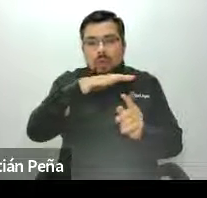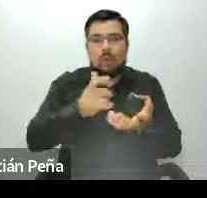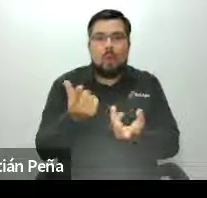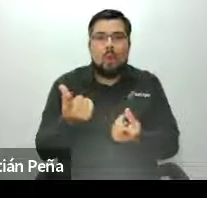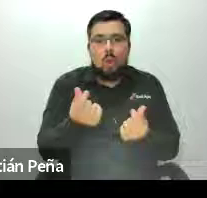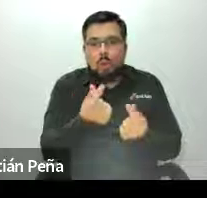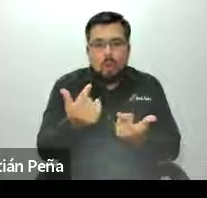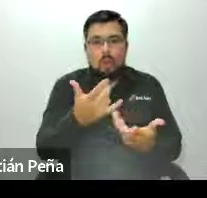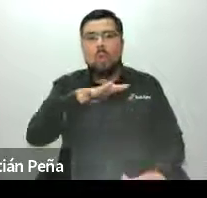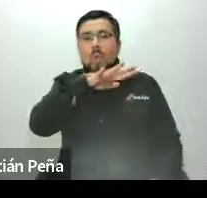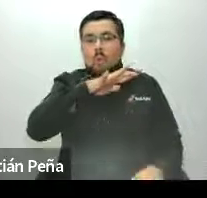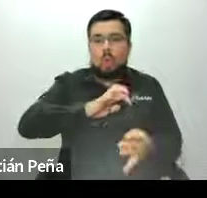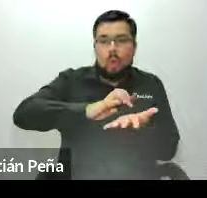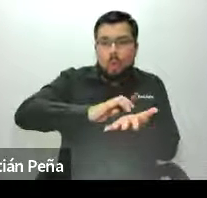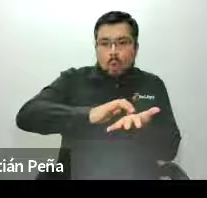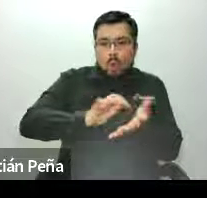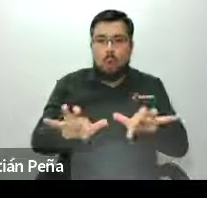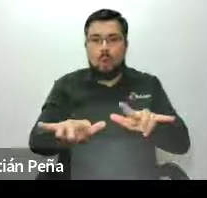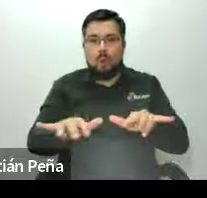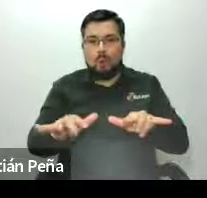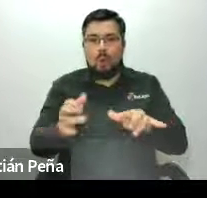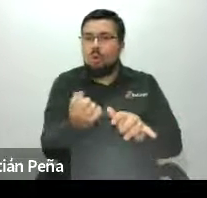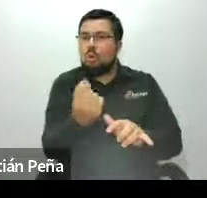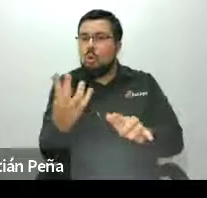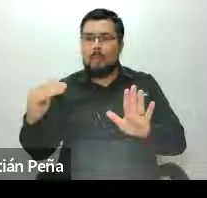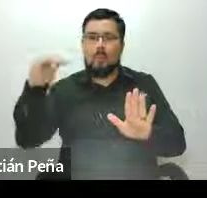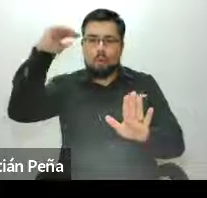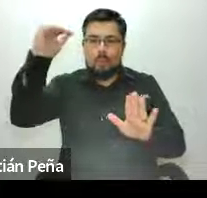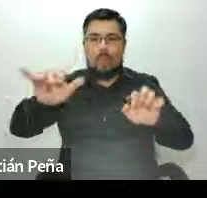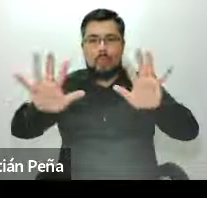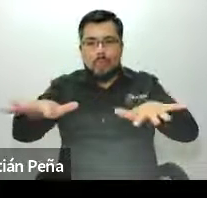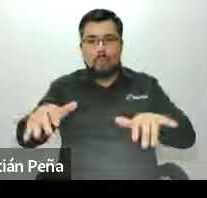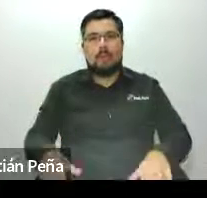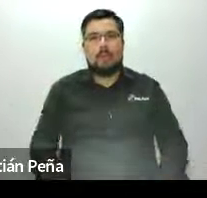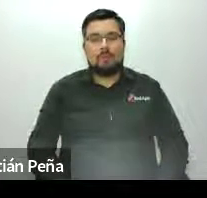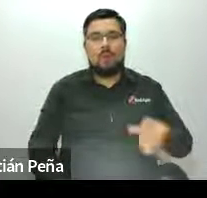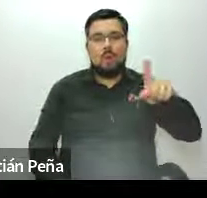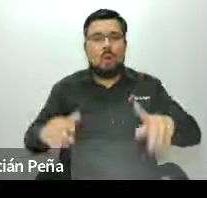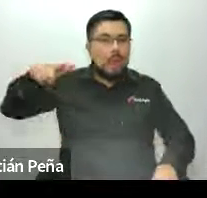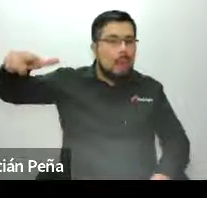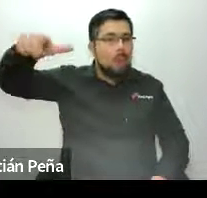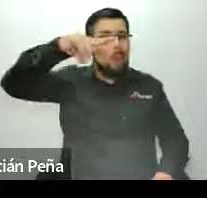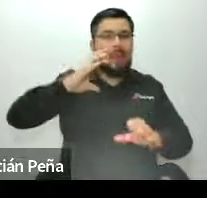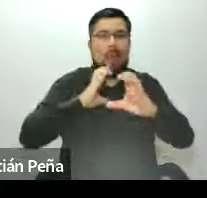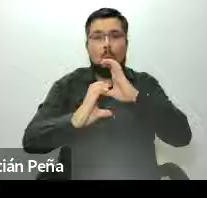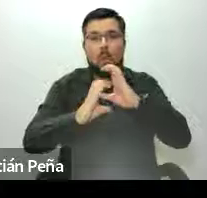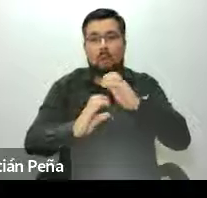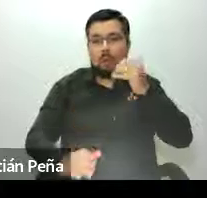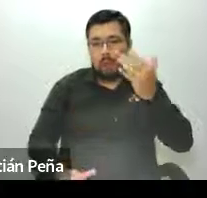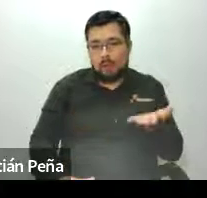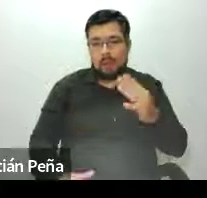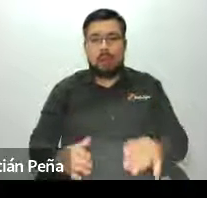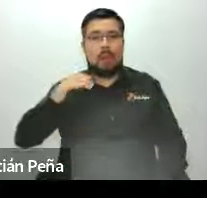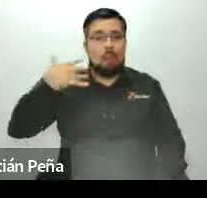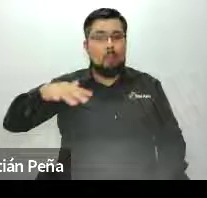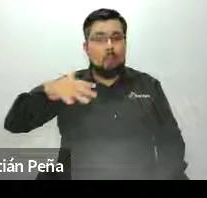10.000, por ejemplo. El lenguaje y comunicación, este objetivo que es muy importante, sobre todo cuando estamos trabajando